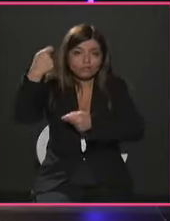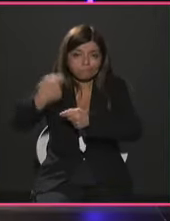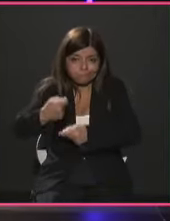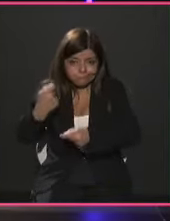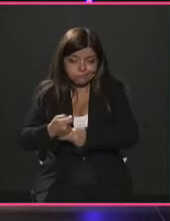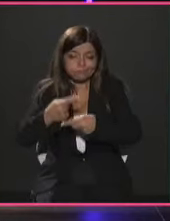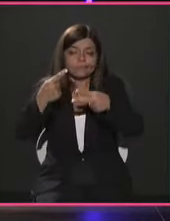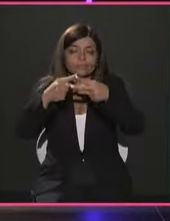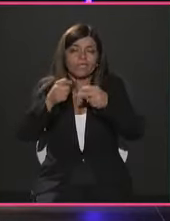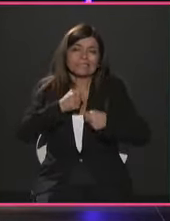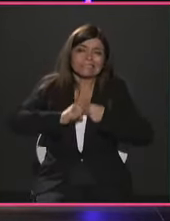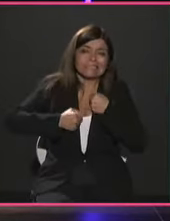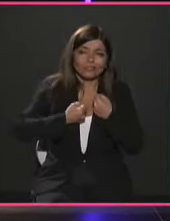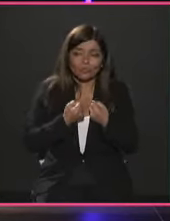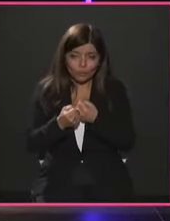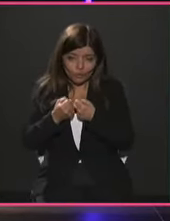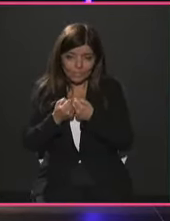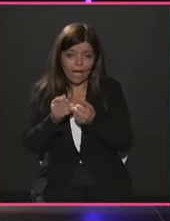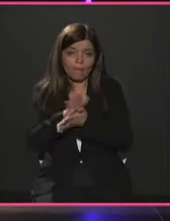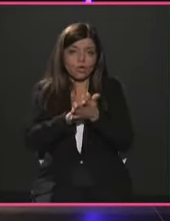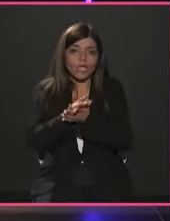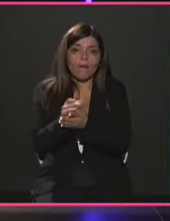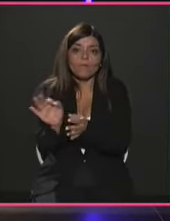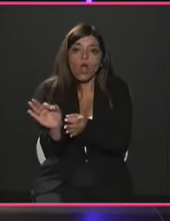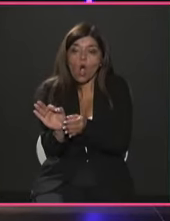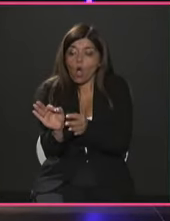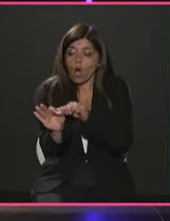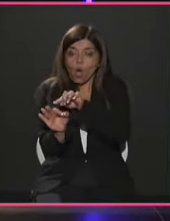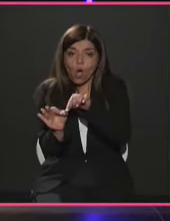la los por los óvulos